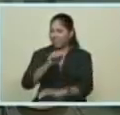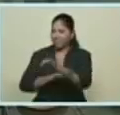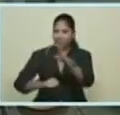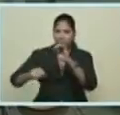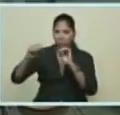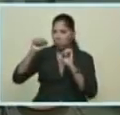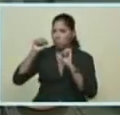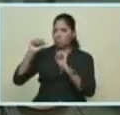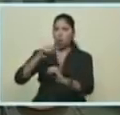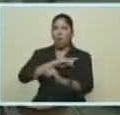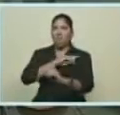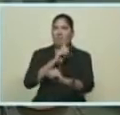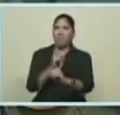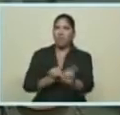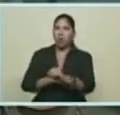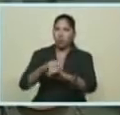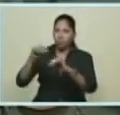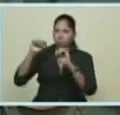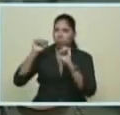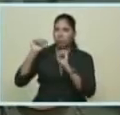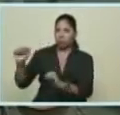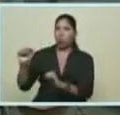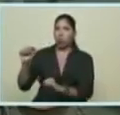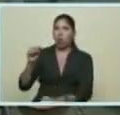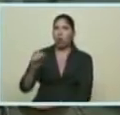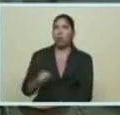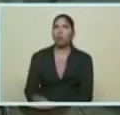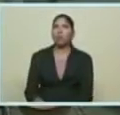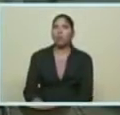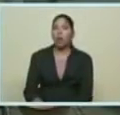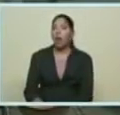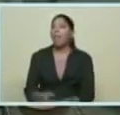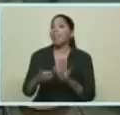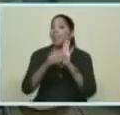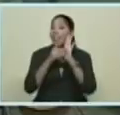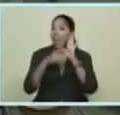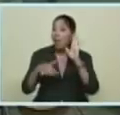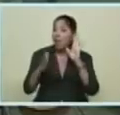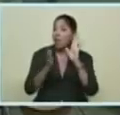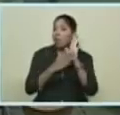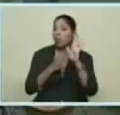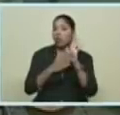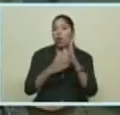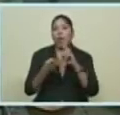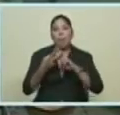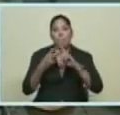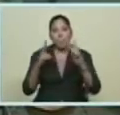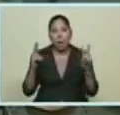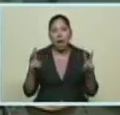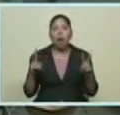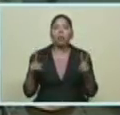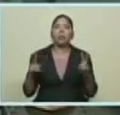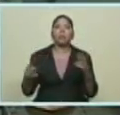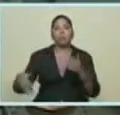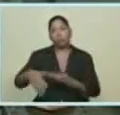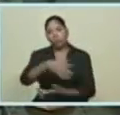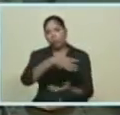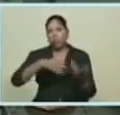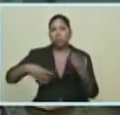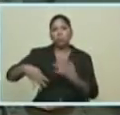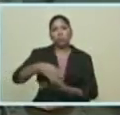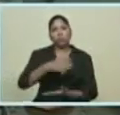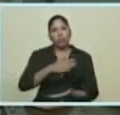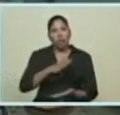mayor legitimidad el derecho a la paz, a la convivencia, a la tranquilidad, a la circulación y a la vida del